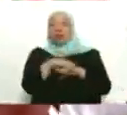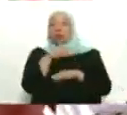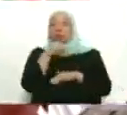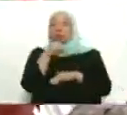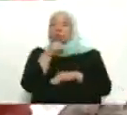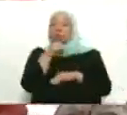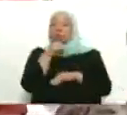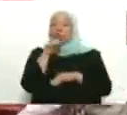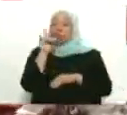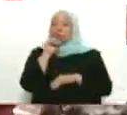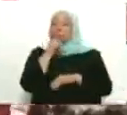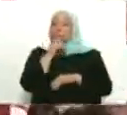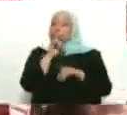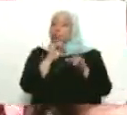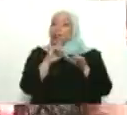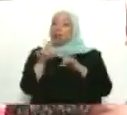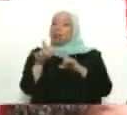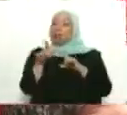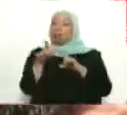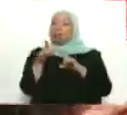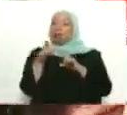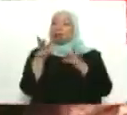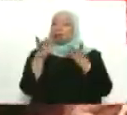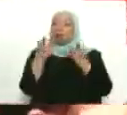No, ya lo nombré, están por allá.